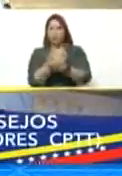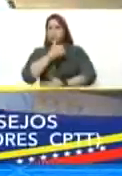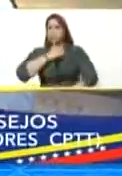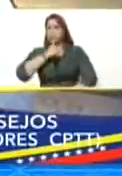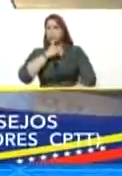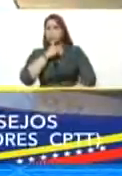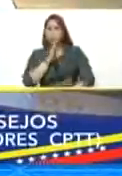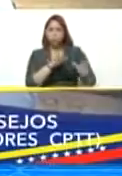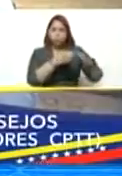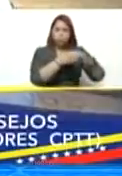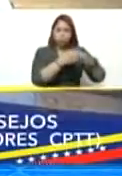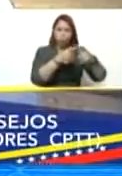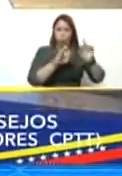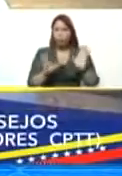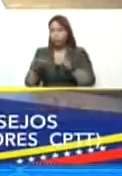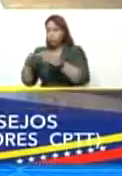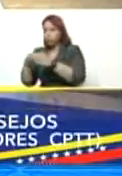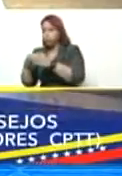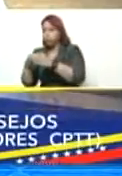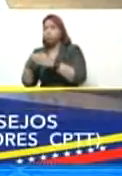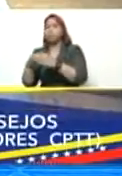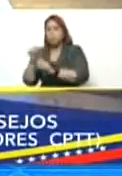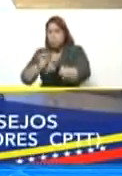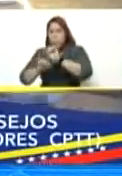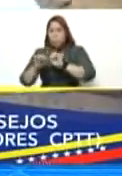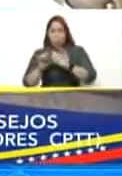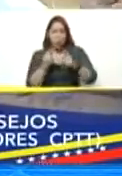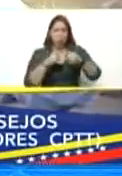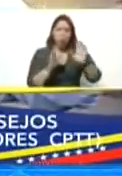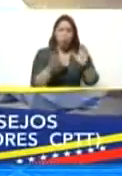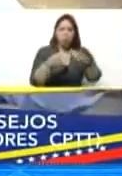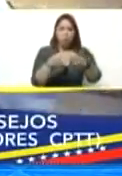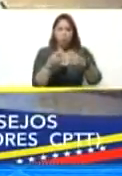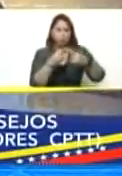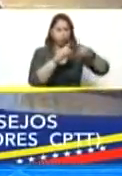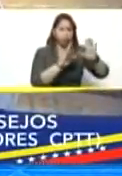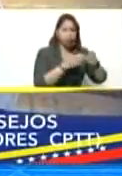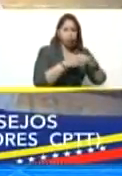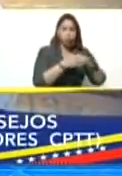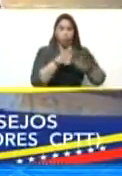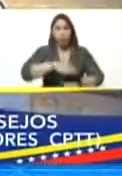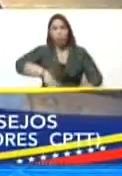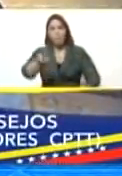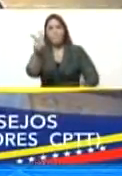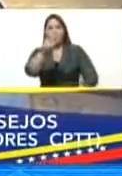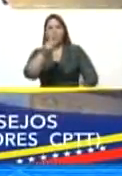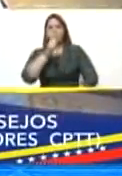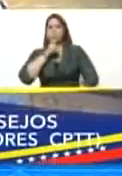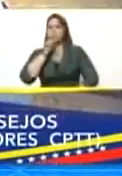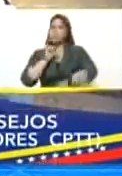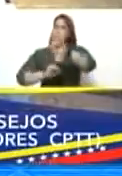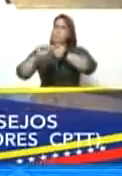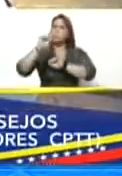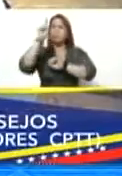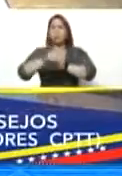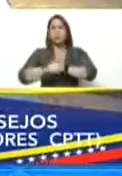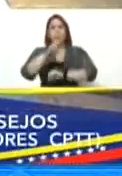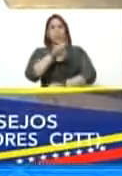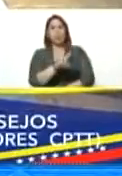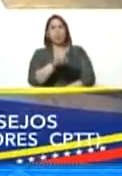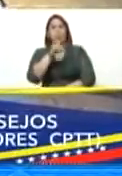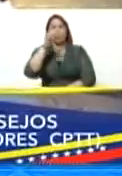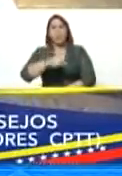allá, otro por acá, otro por allá, otro por allá. Toda Venezuela en resistencia, la R de